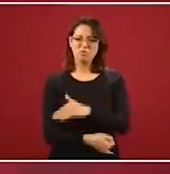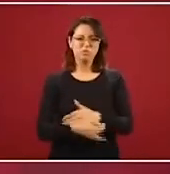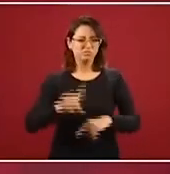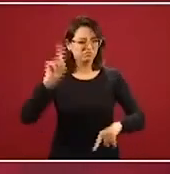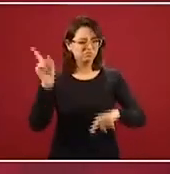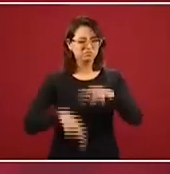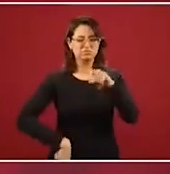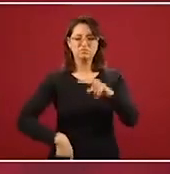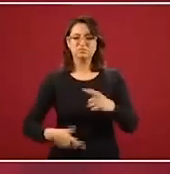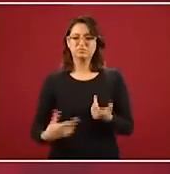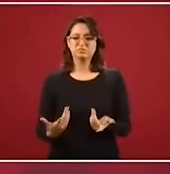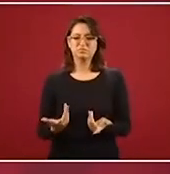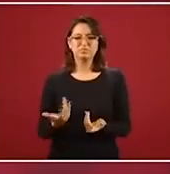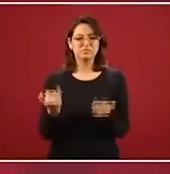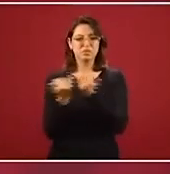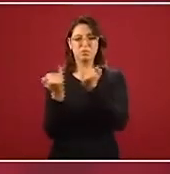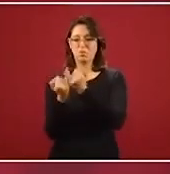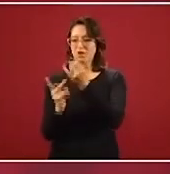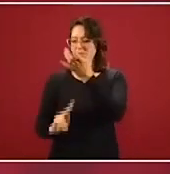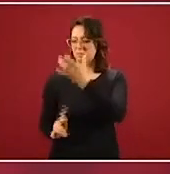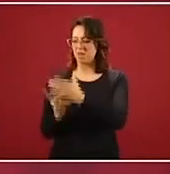y es arrancar de raíz